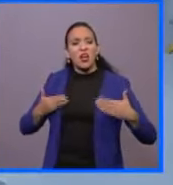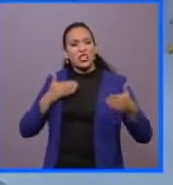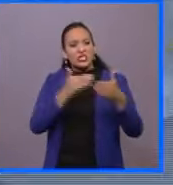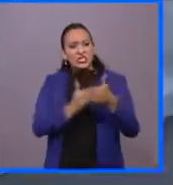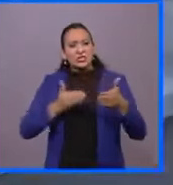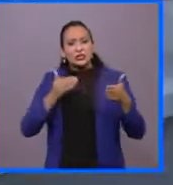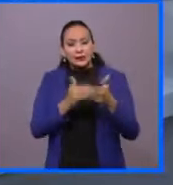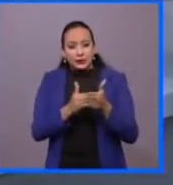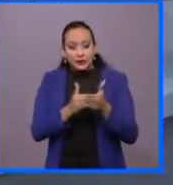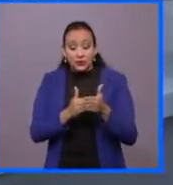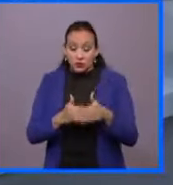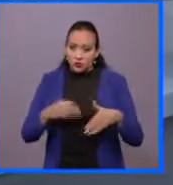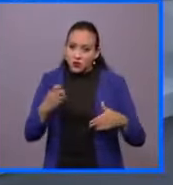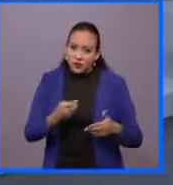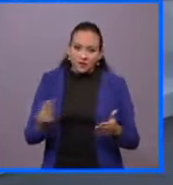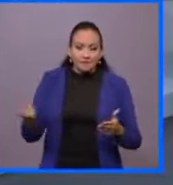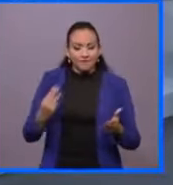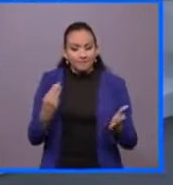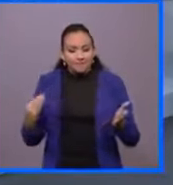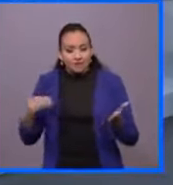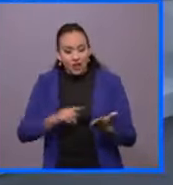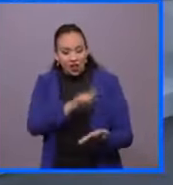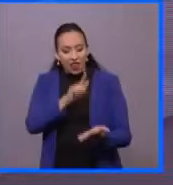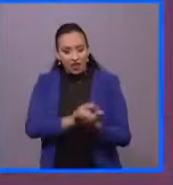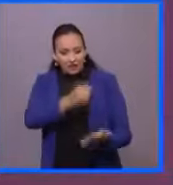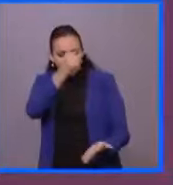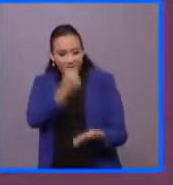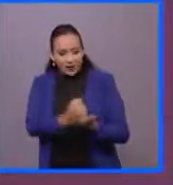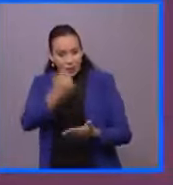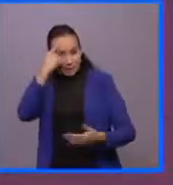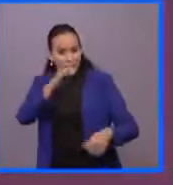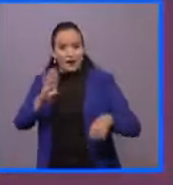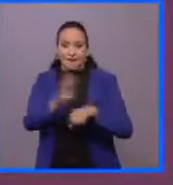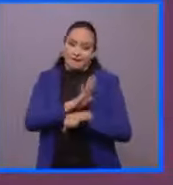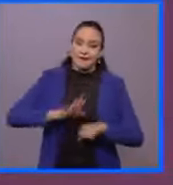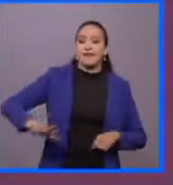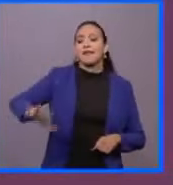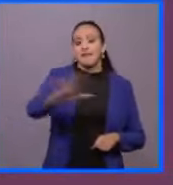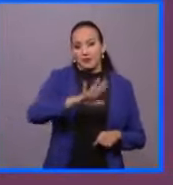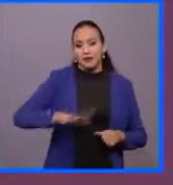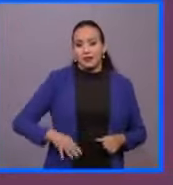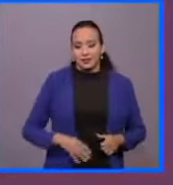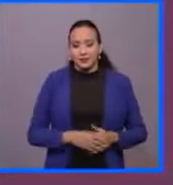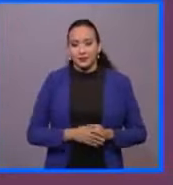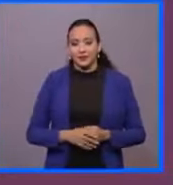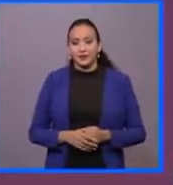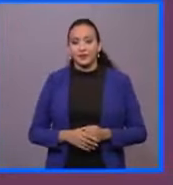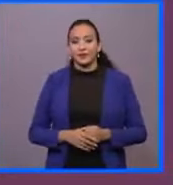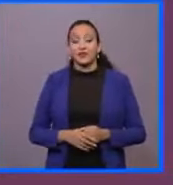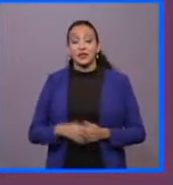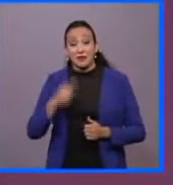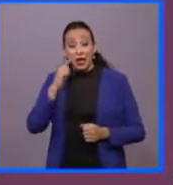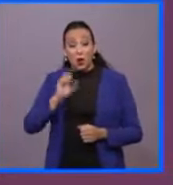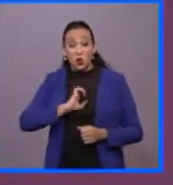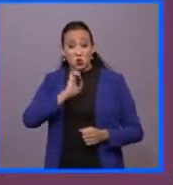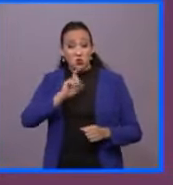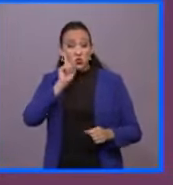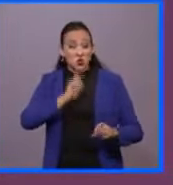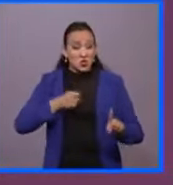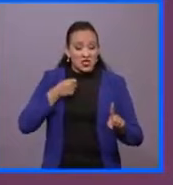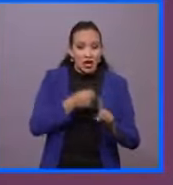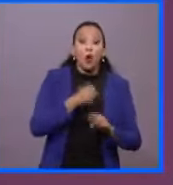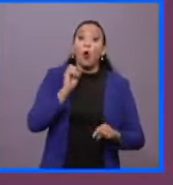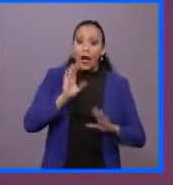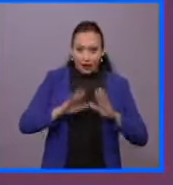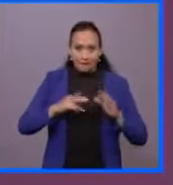humanos, por lo que resulta urgente implementar políticas públicas efectivas para erradicarlas. La misoginia y la